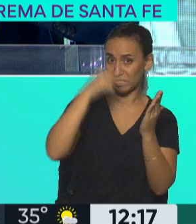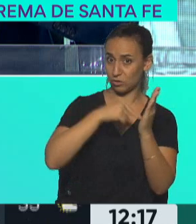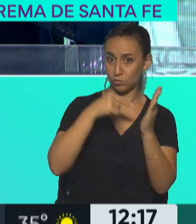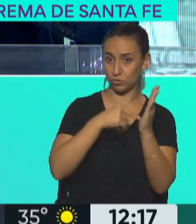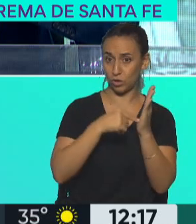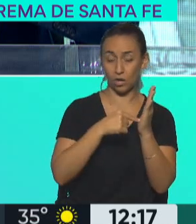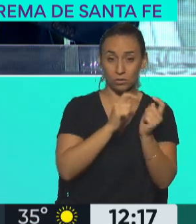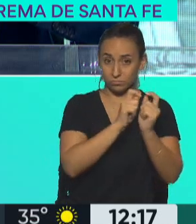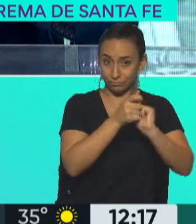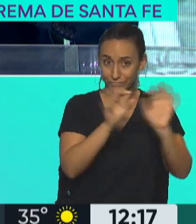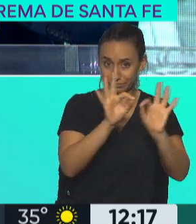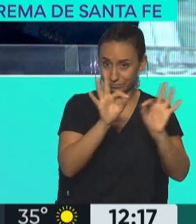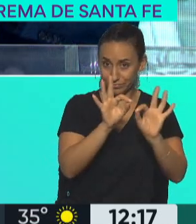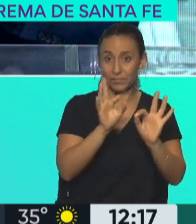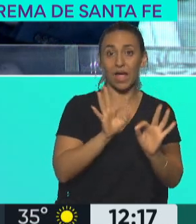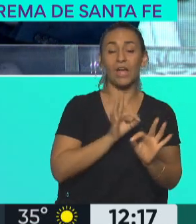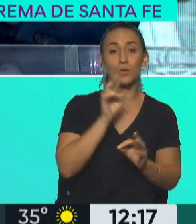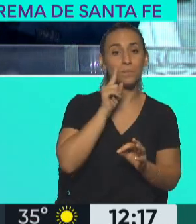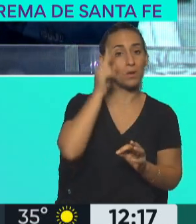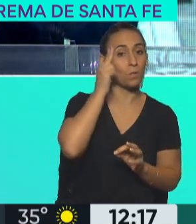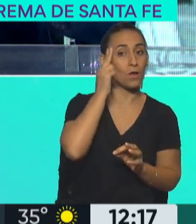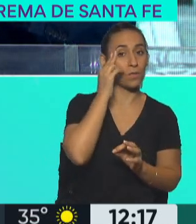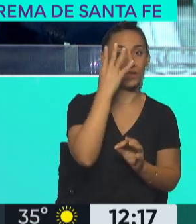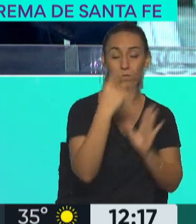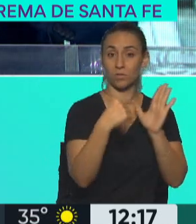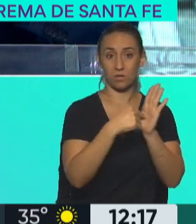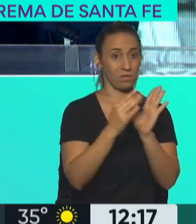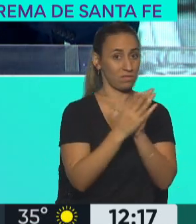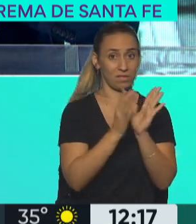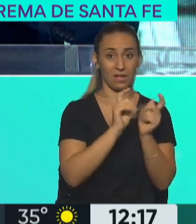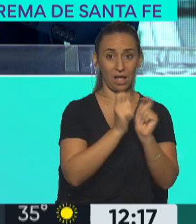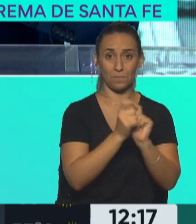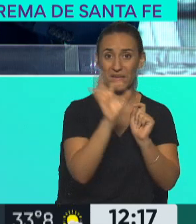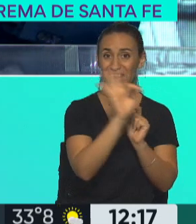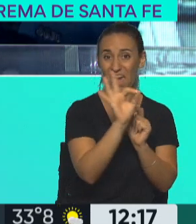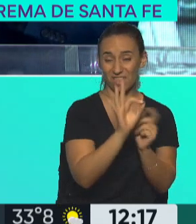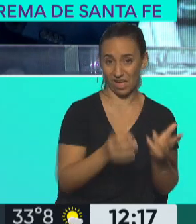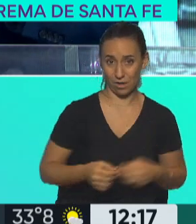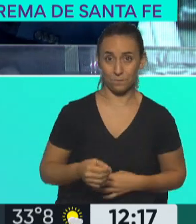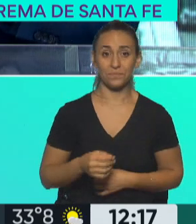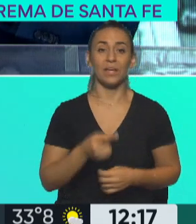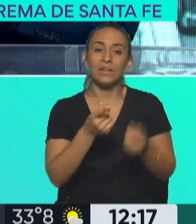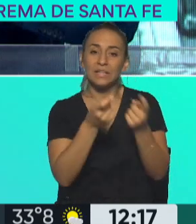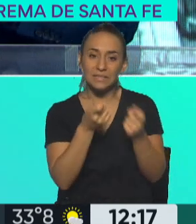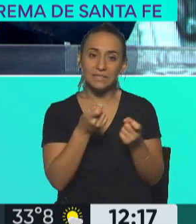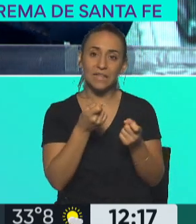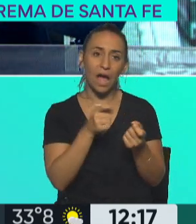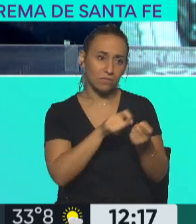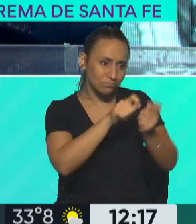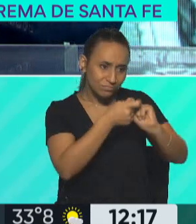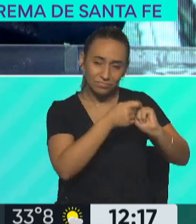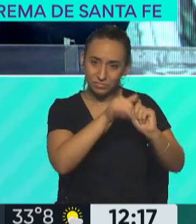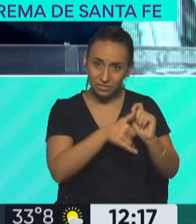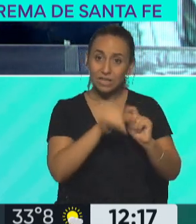dos no reformadas después del 94. Necesita una profunda reforma de la agencia policial, necesita una reforma en el